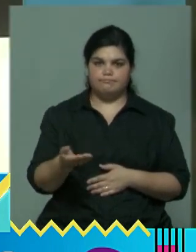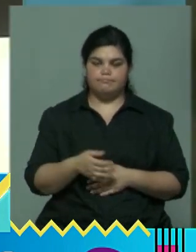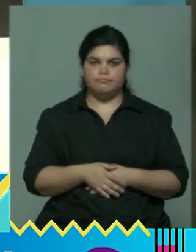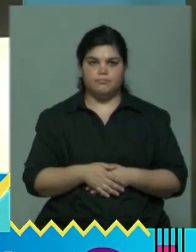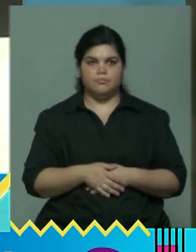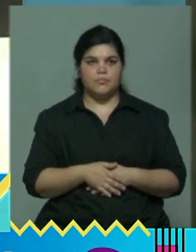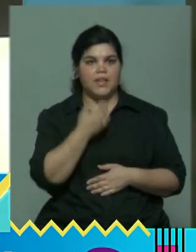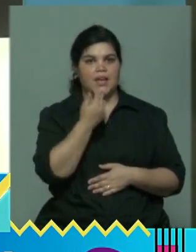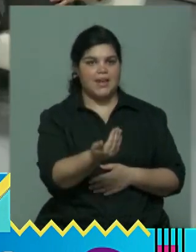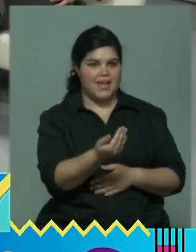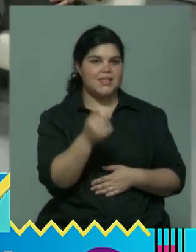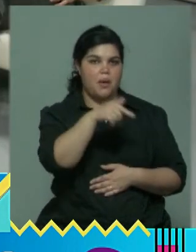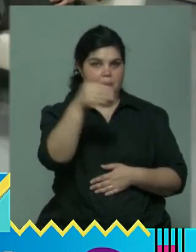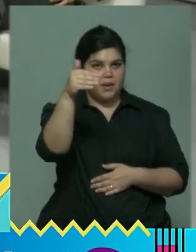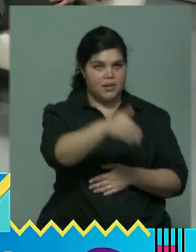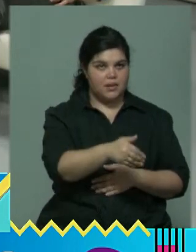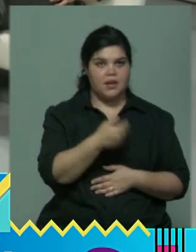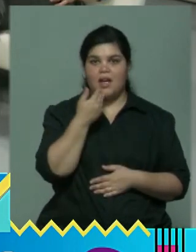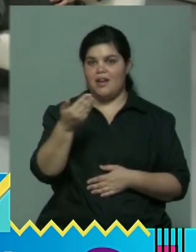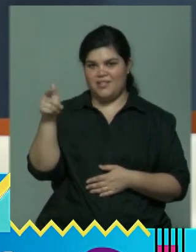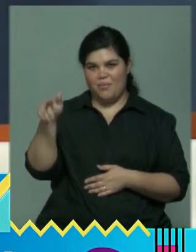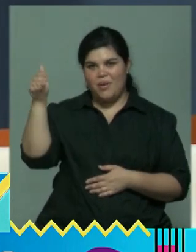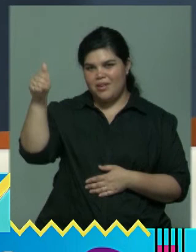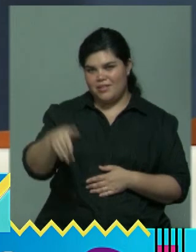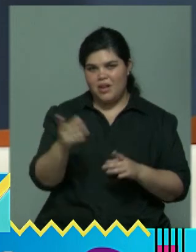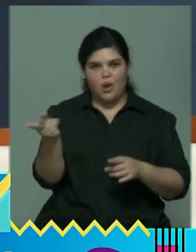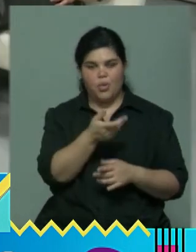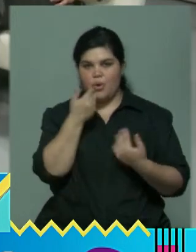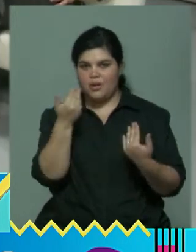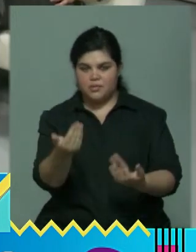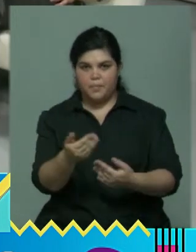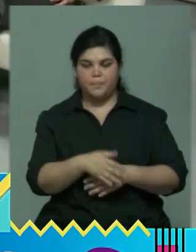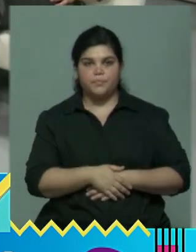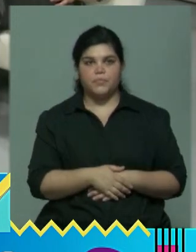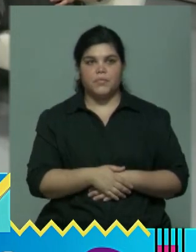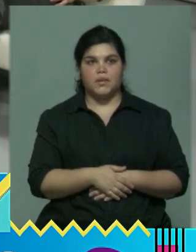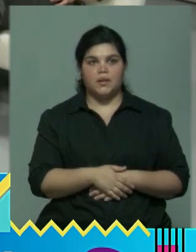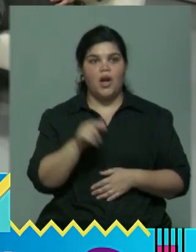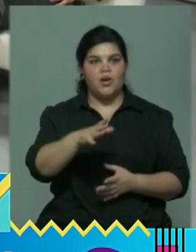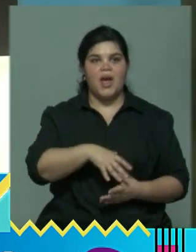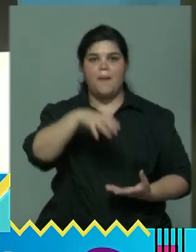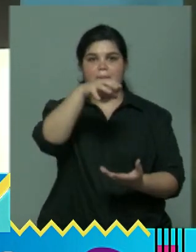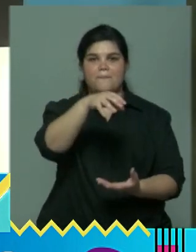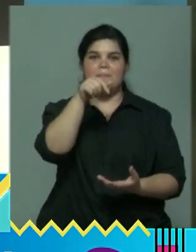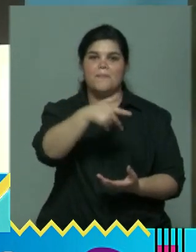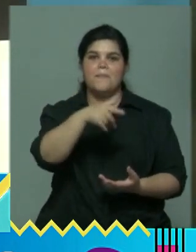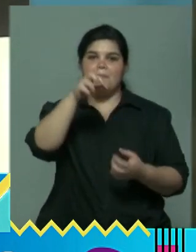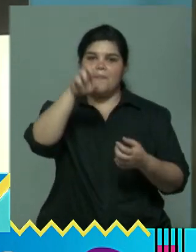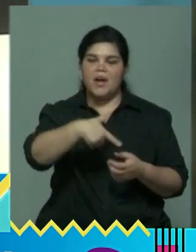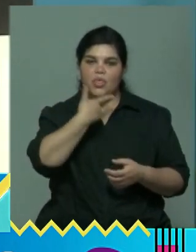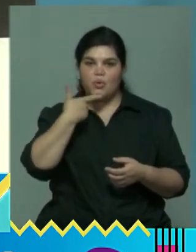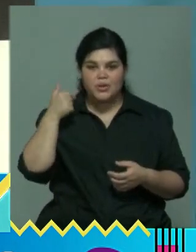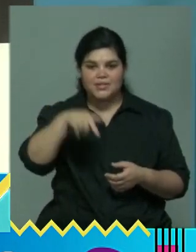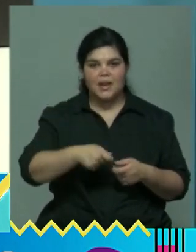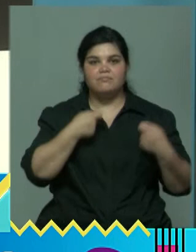Gaby, muchísimas gracias por haber estado acá. Gracias Dani, a ustedes. No, por muchísimas favor. gracias Por el también. espacio. Bueno, se llevan los pan dulces de la Universidad Nacional de